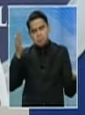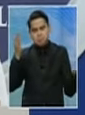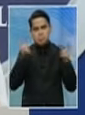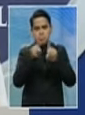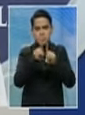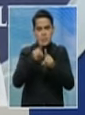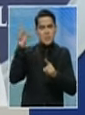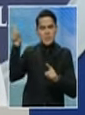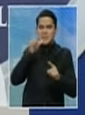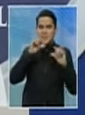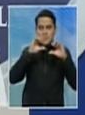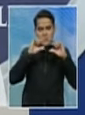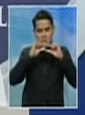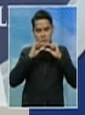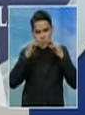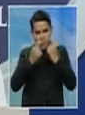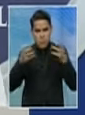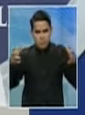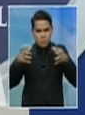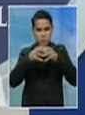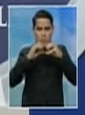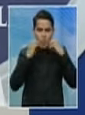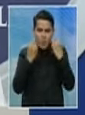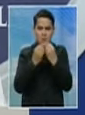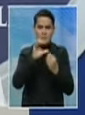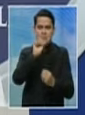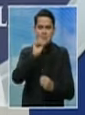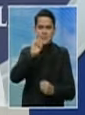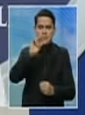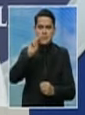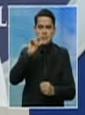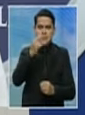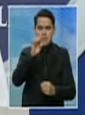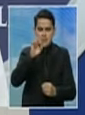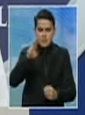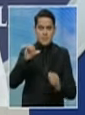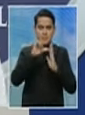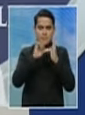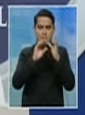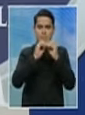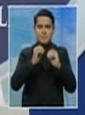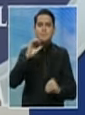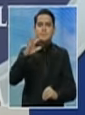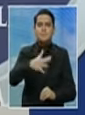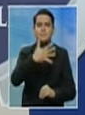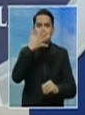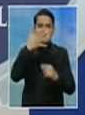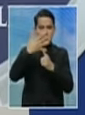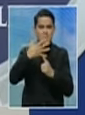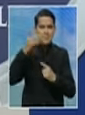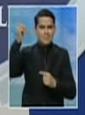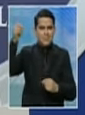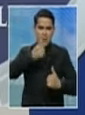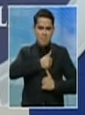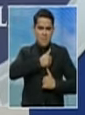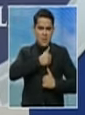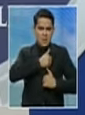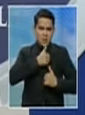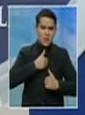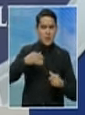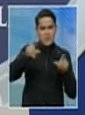Secretaría de Estado en el Despacho de Trabajo y Seguridad Social. Artículo 5. las Fuerzas Armadas y la Policía